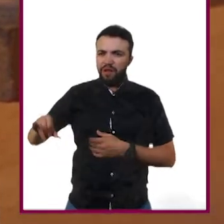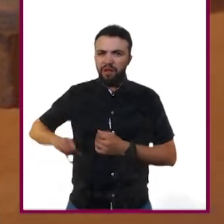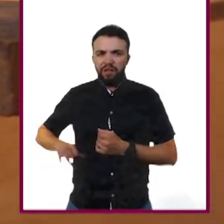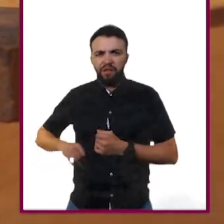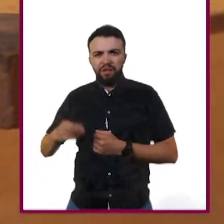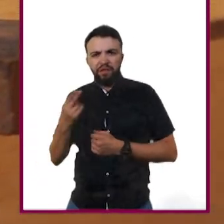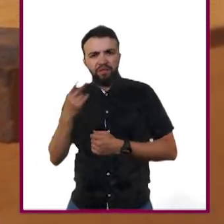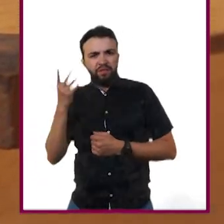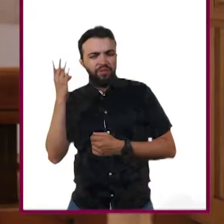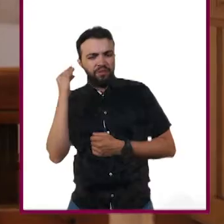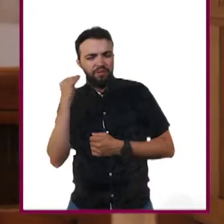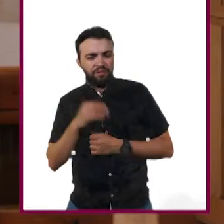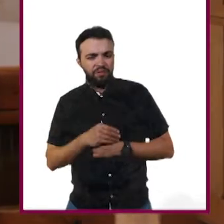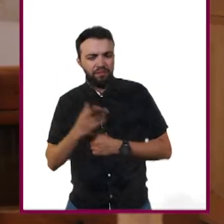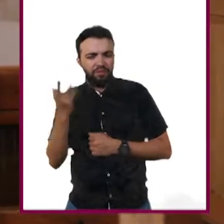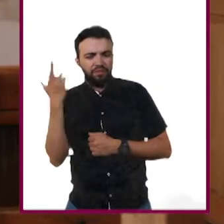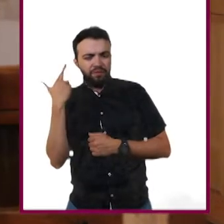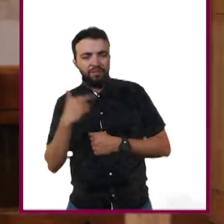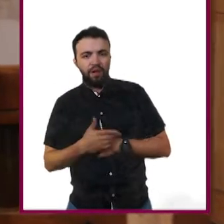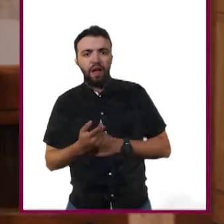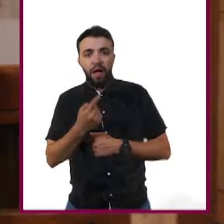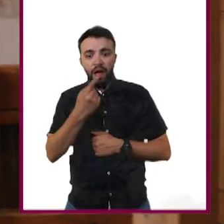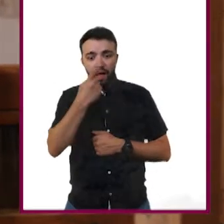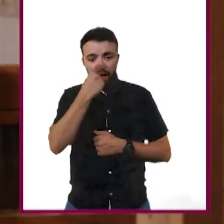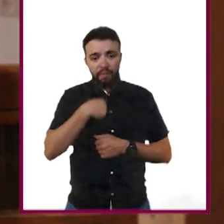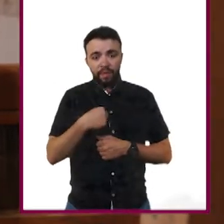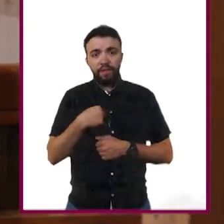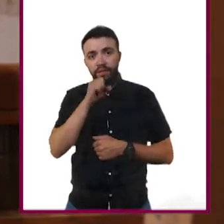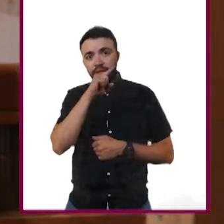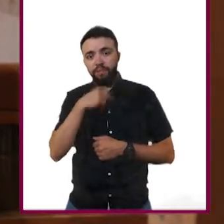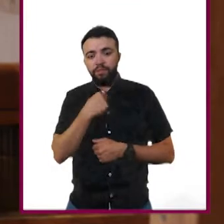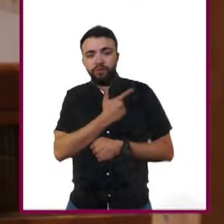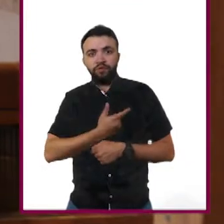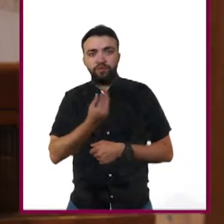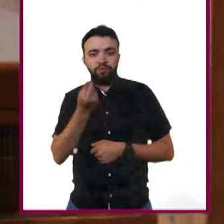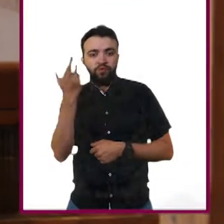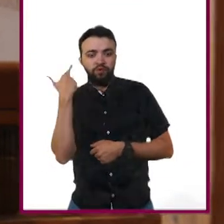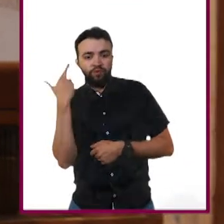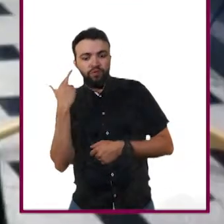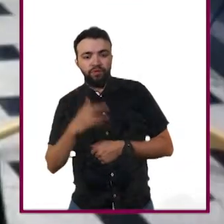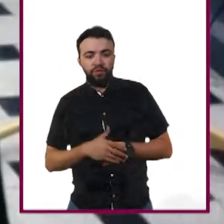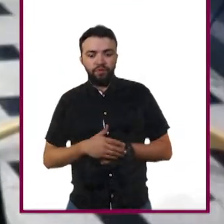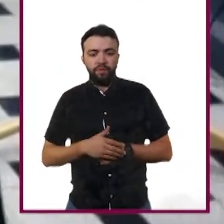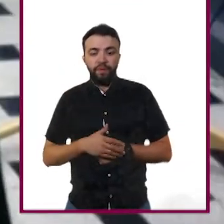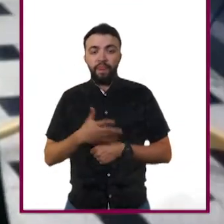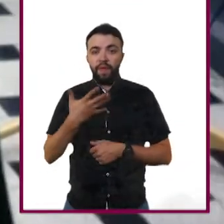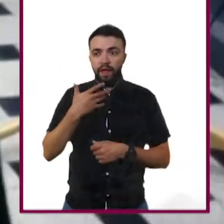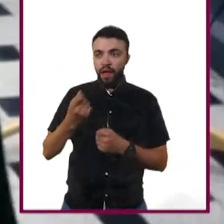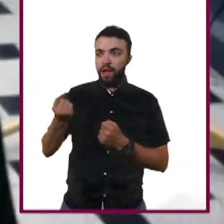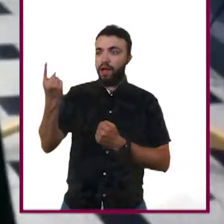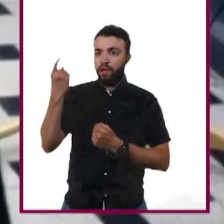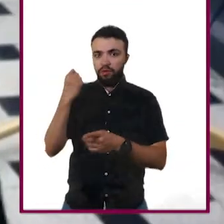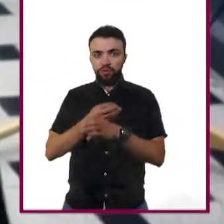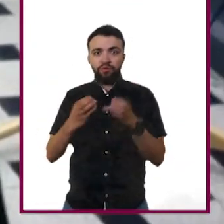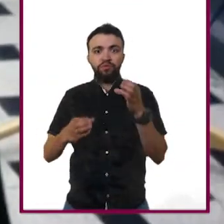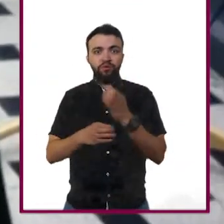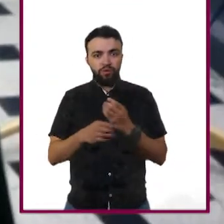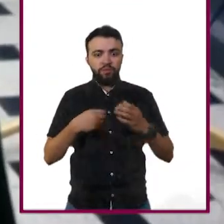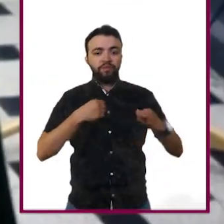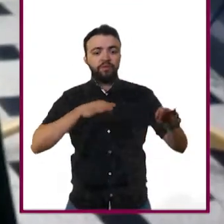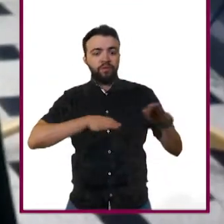sonido. Me dijo, loco, pues que a mí también me interesa mucho el sonido. De hecho, hay unas partes del proceso de mi trabajo que yo